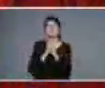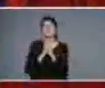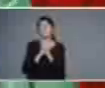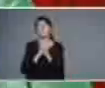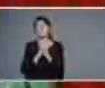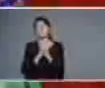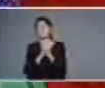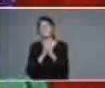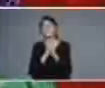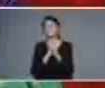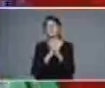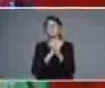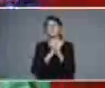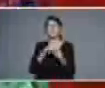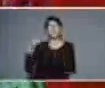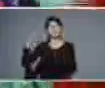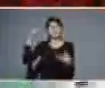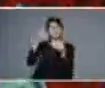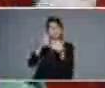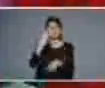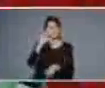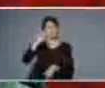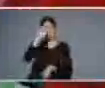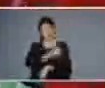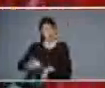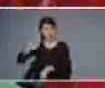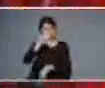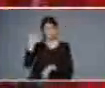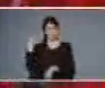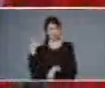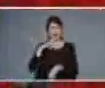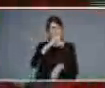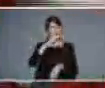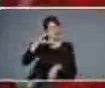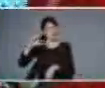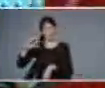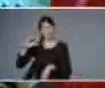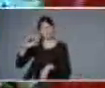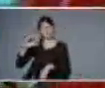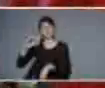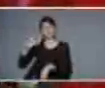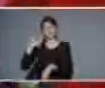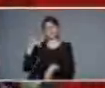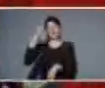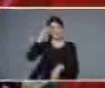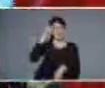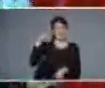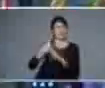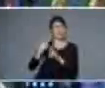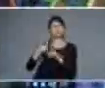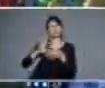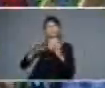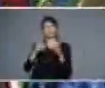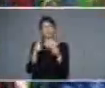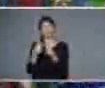compruébalo 20 años ya de coalición y libero y compañía